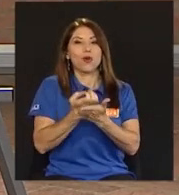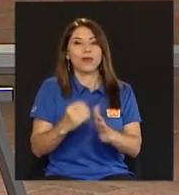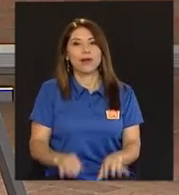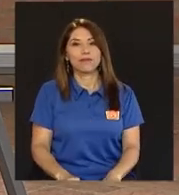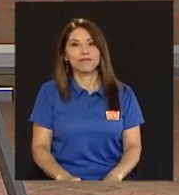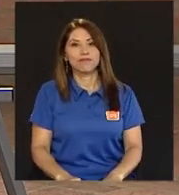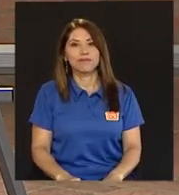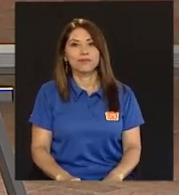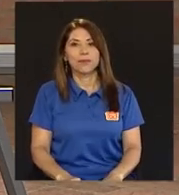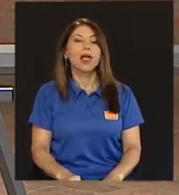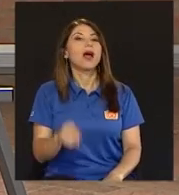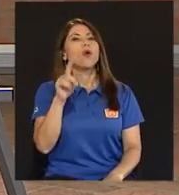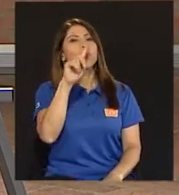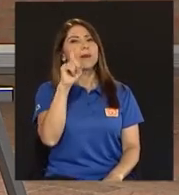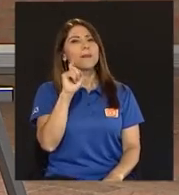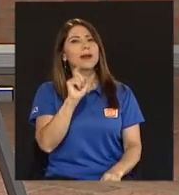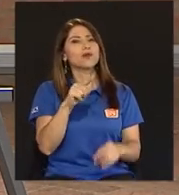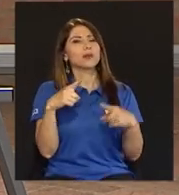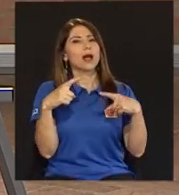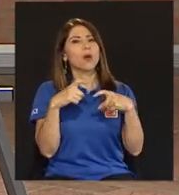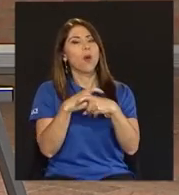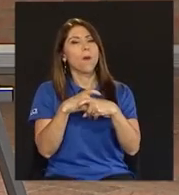complicada.